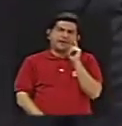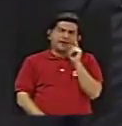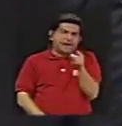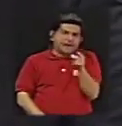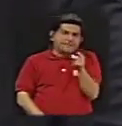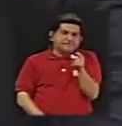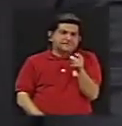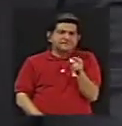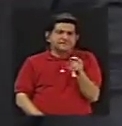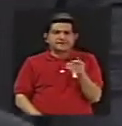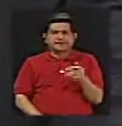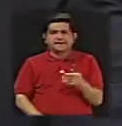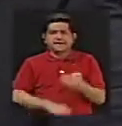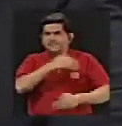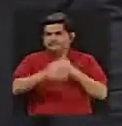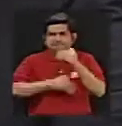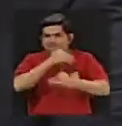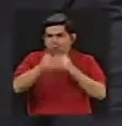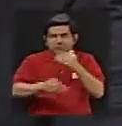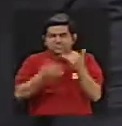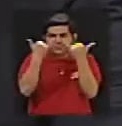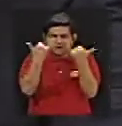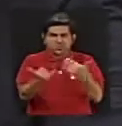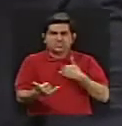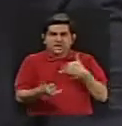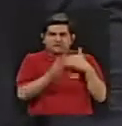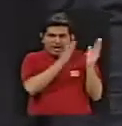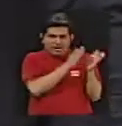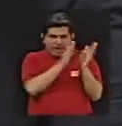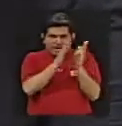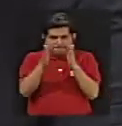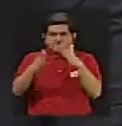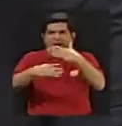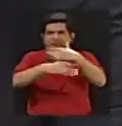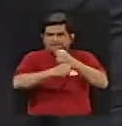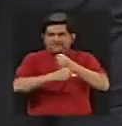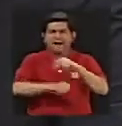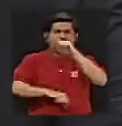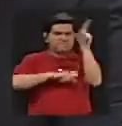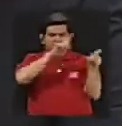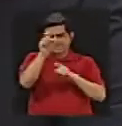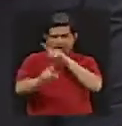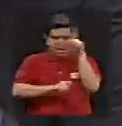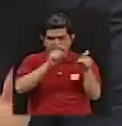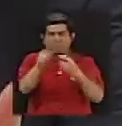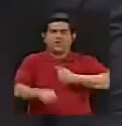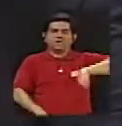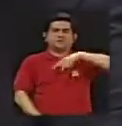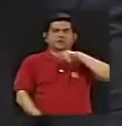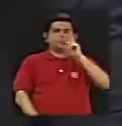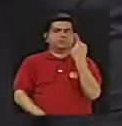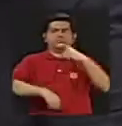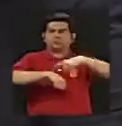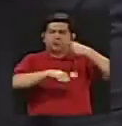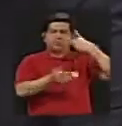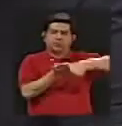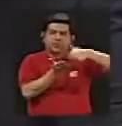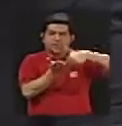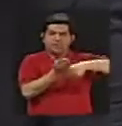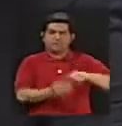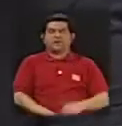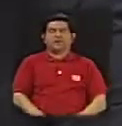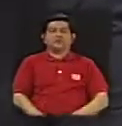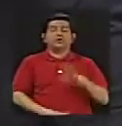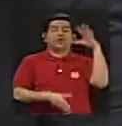vamos a ver, porque de camino, cuando ya había un plan de cómo hacer esta encuesta, nos vamos a una segunda ronda electoral y